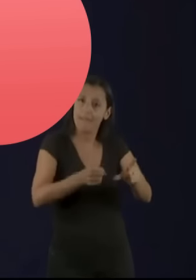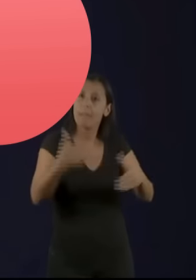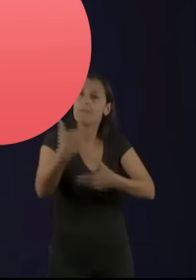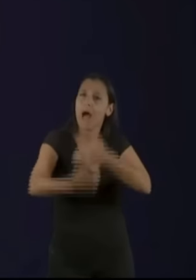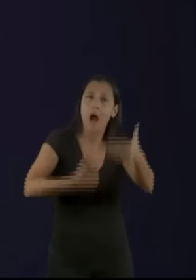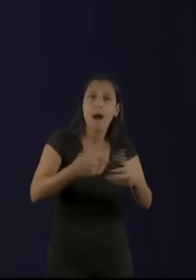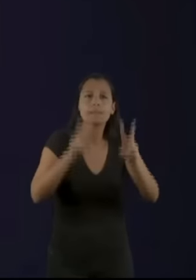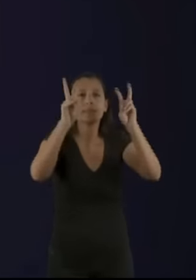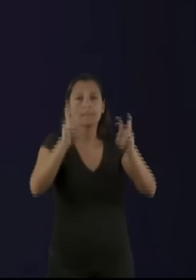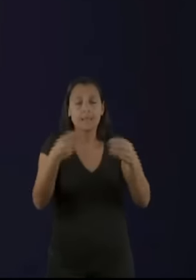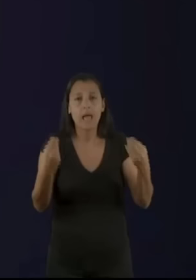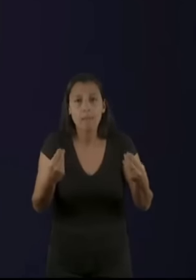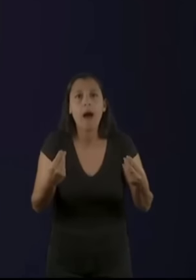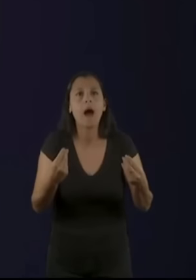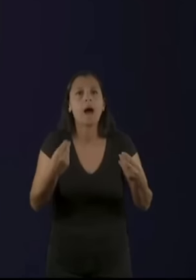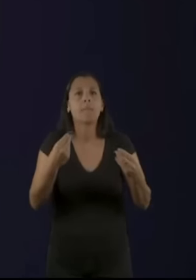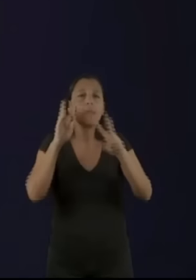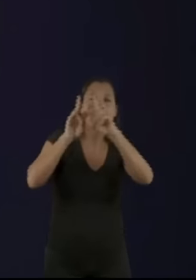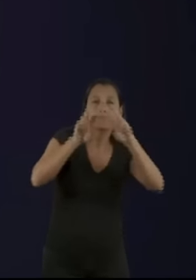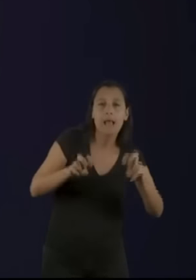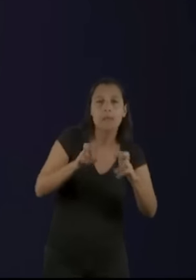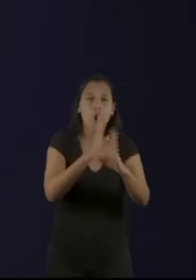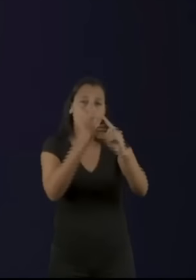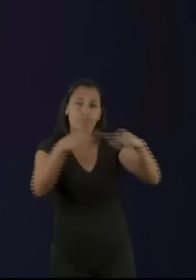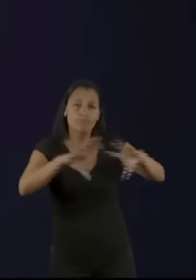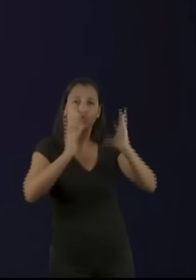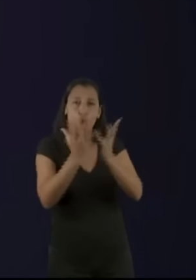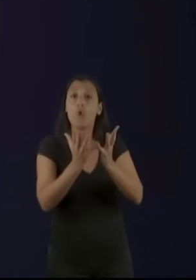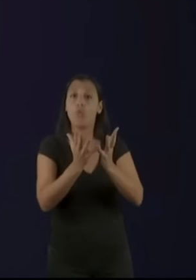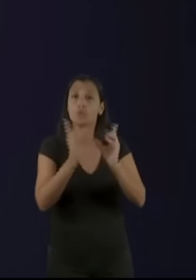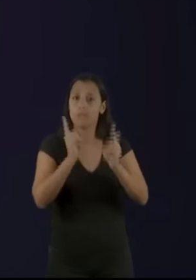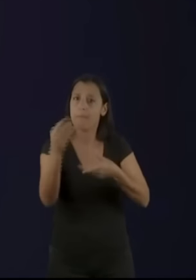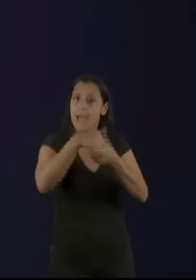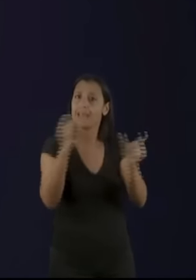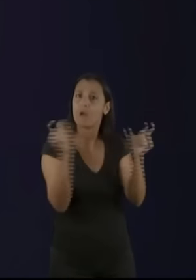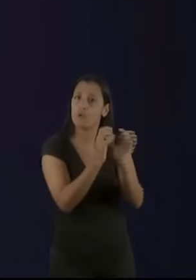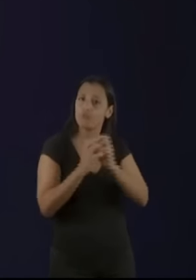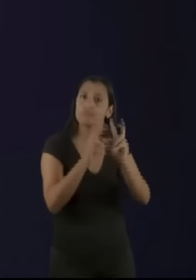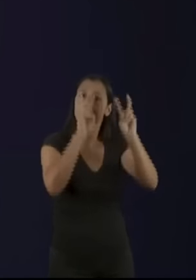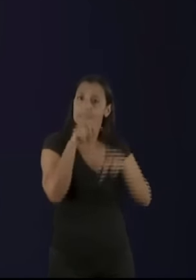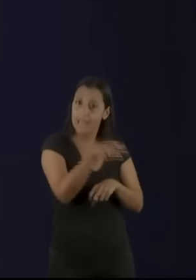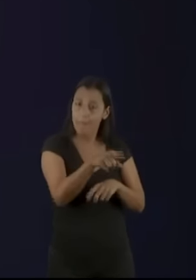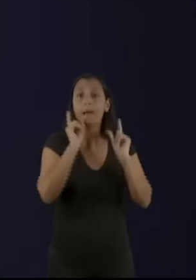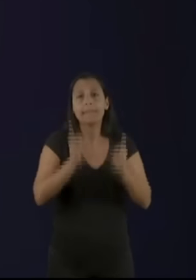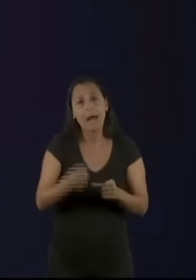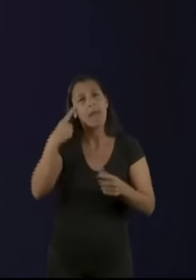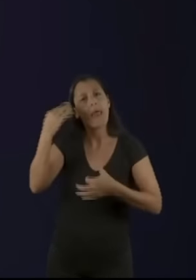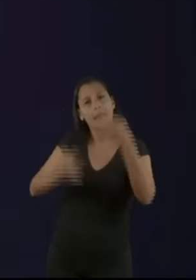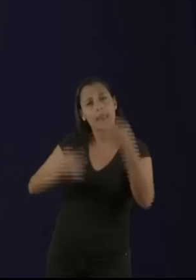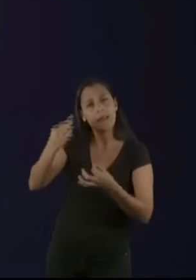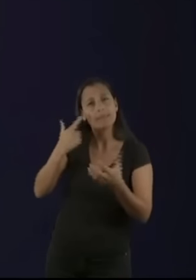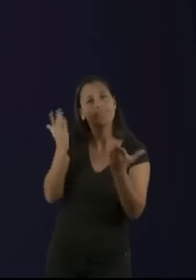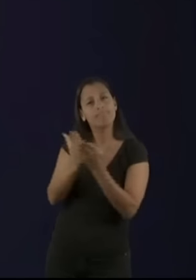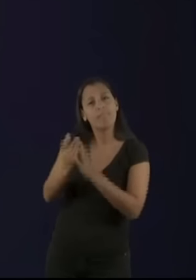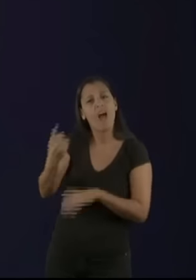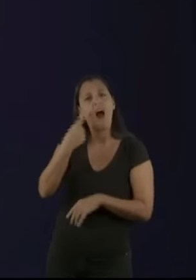de de de inteligencia eh además de Eh bueno analizar por supuesto la